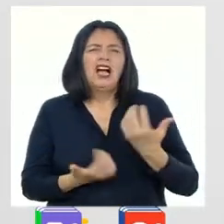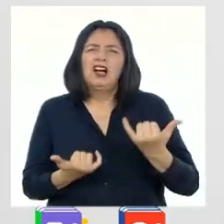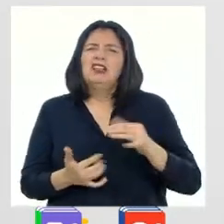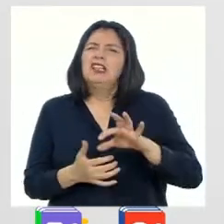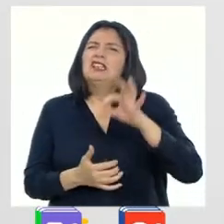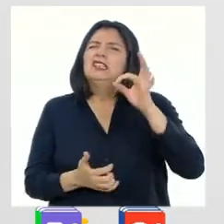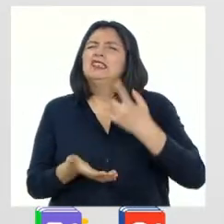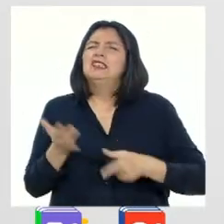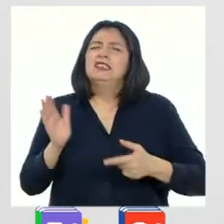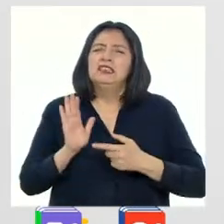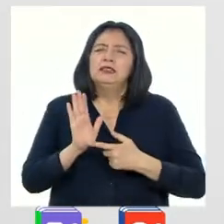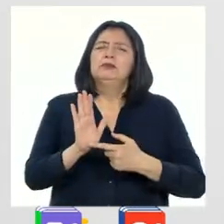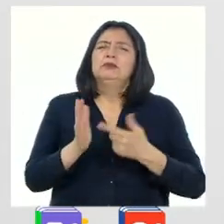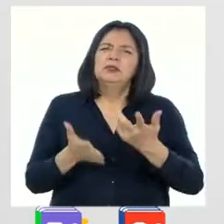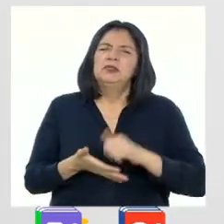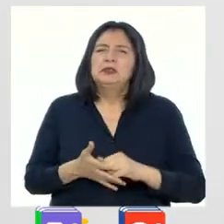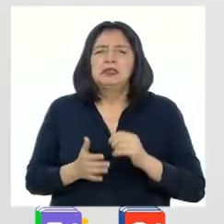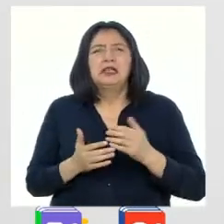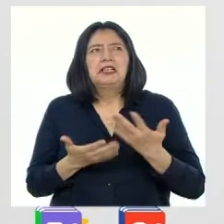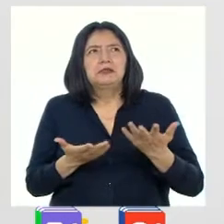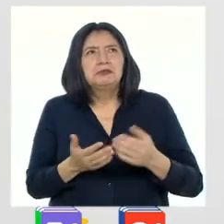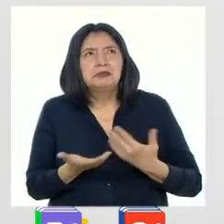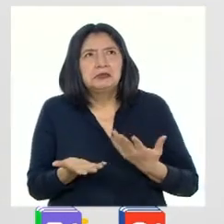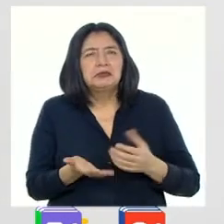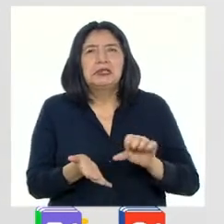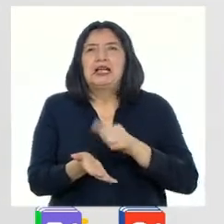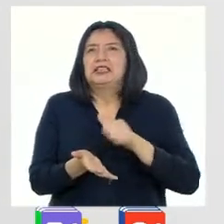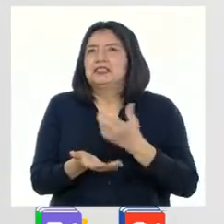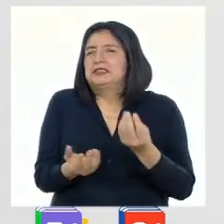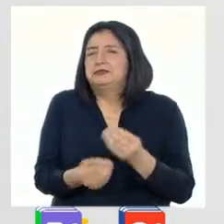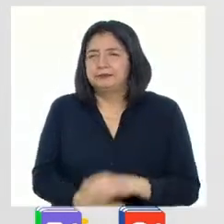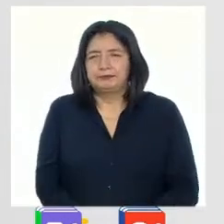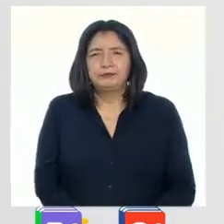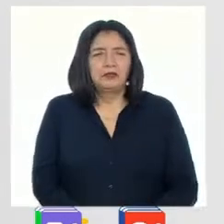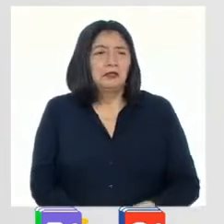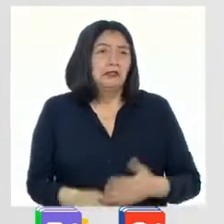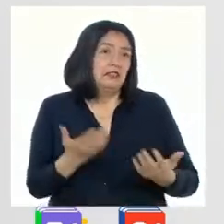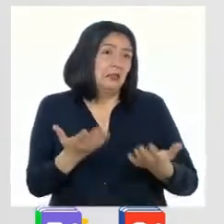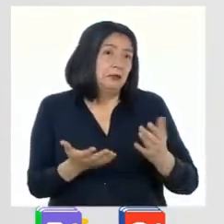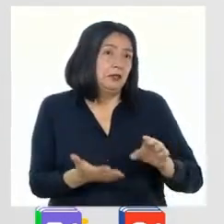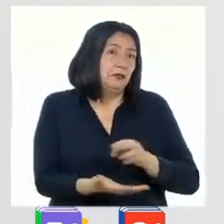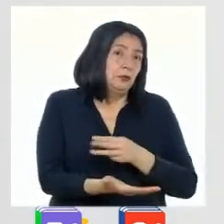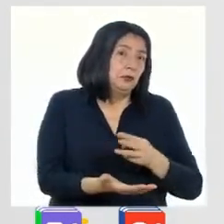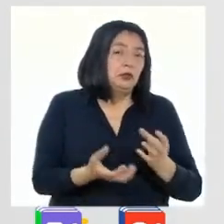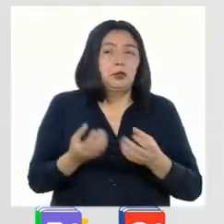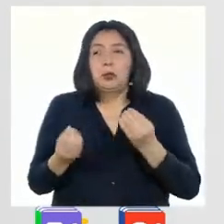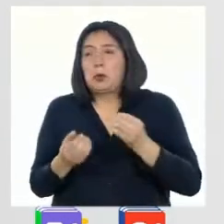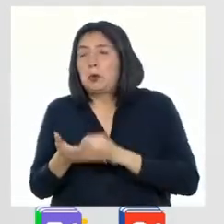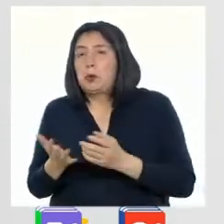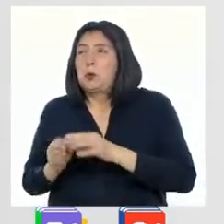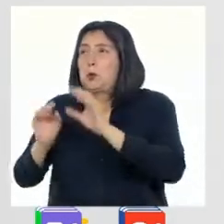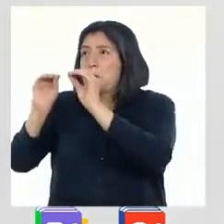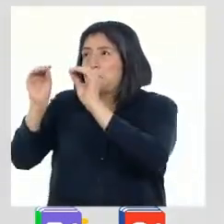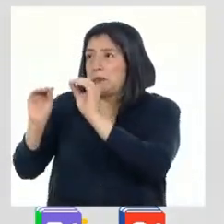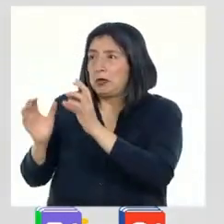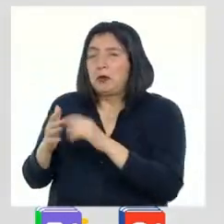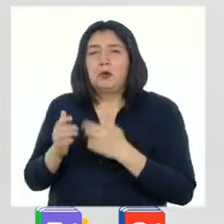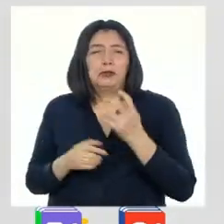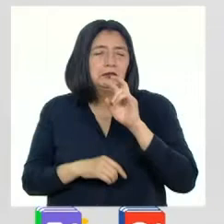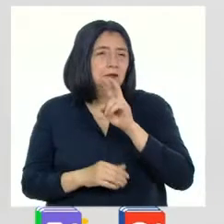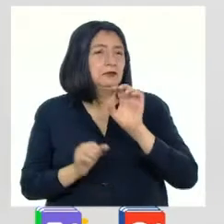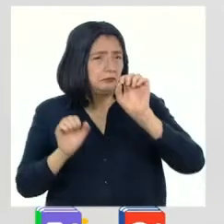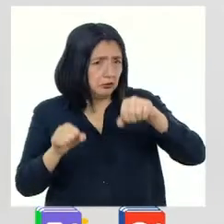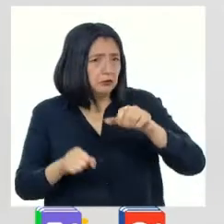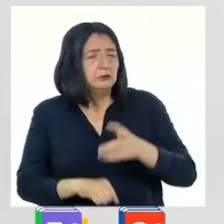qué queremos expresar a través de algún lenguaje artístico. ¿Qué puede ser, música o alguna obra plástica o visual?